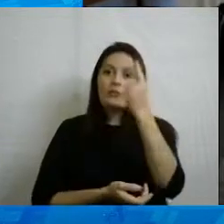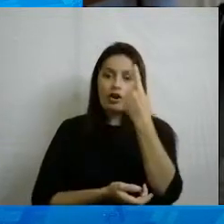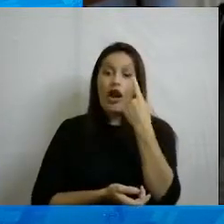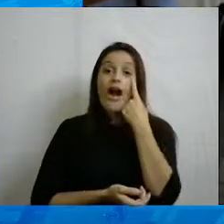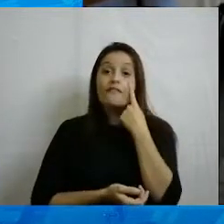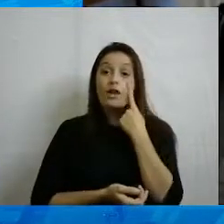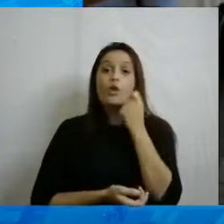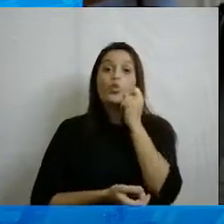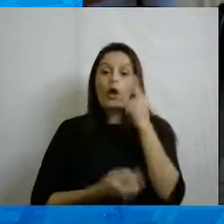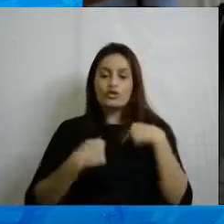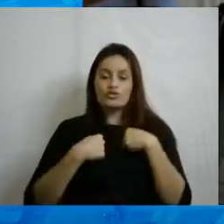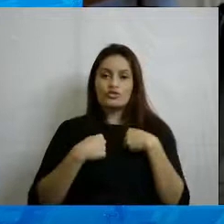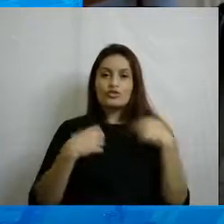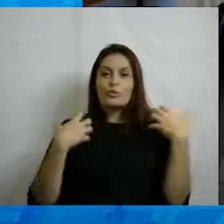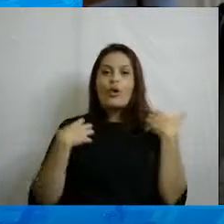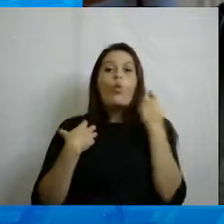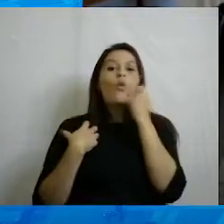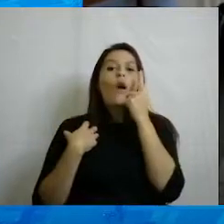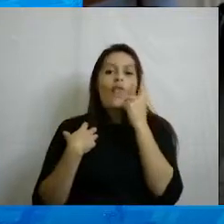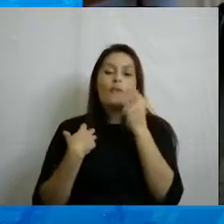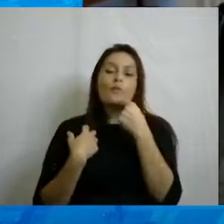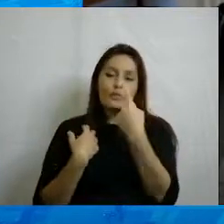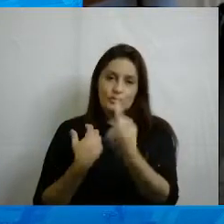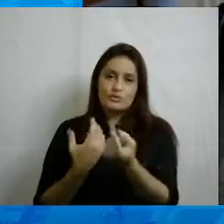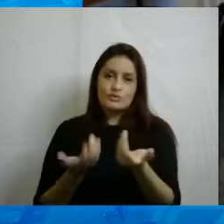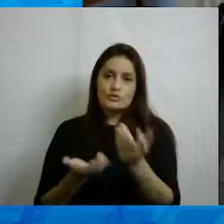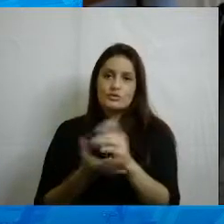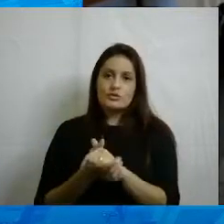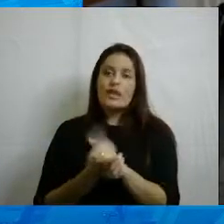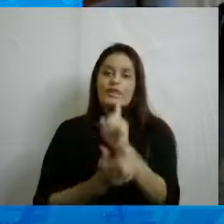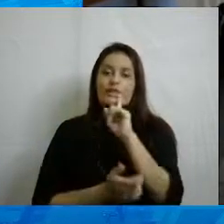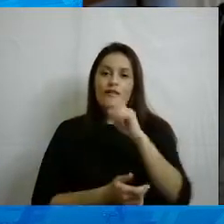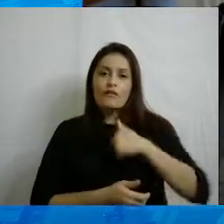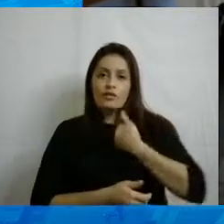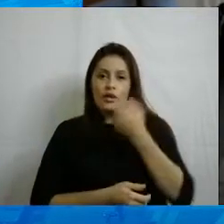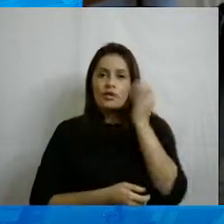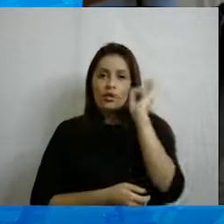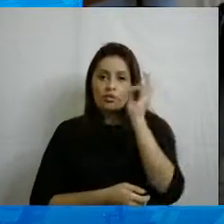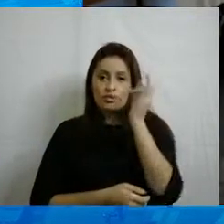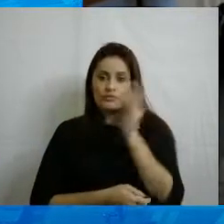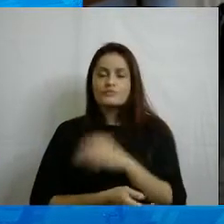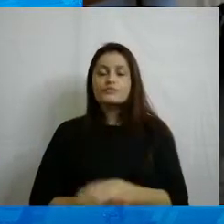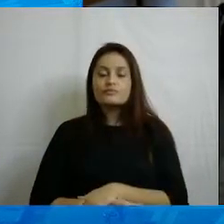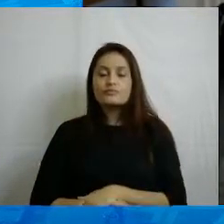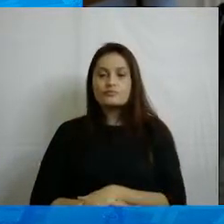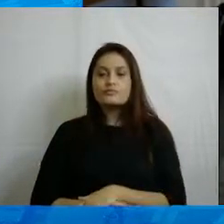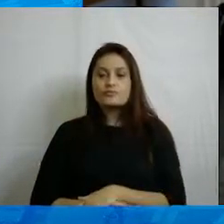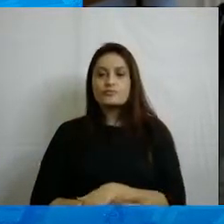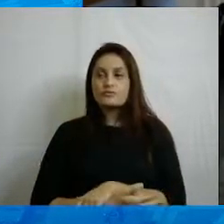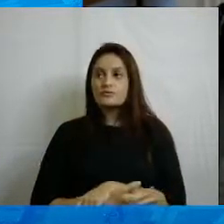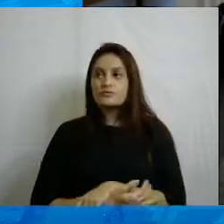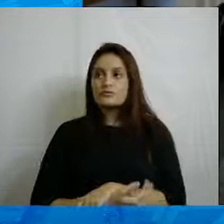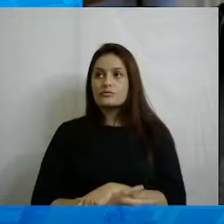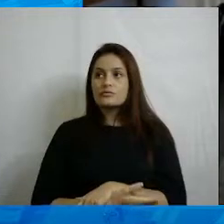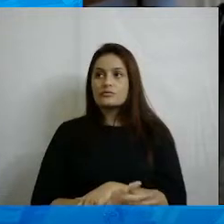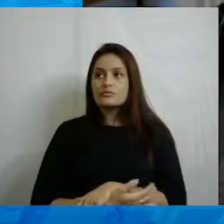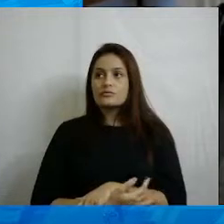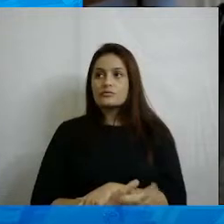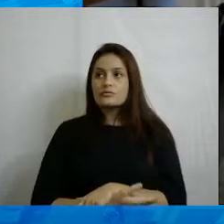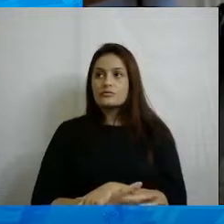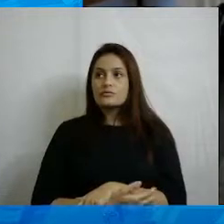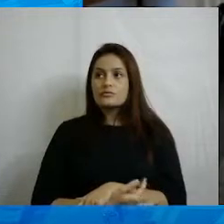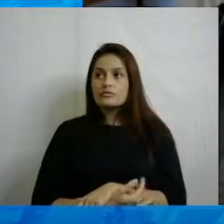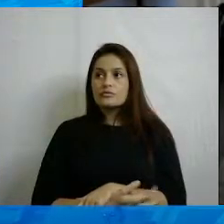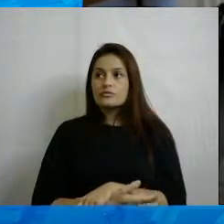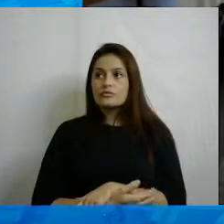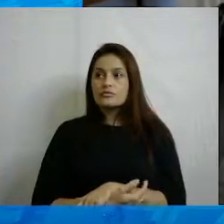margen de acción. Por eso lo menciono, que hay voluntad para que nos reunamos. Sí, yo esta situación se la planteo a ustedes porque yo,